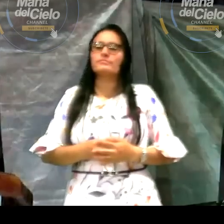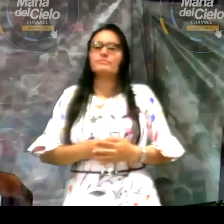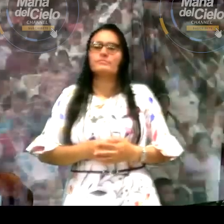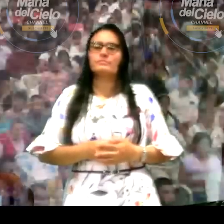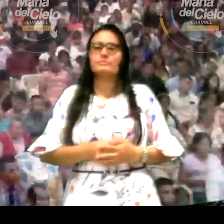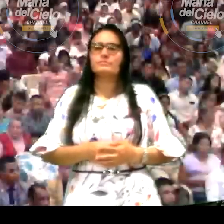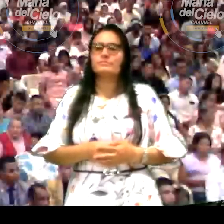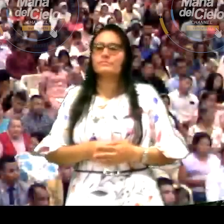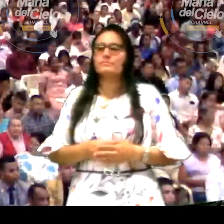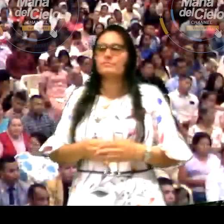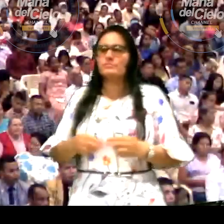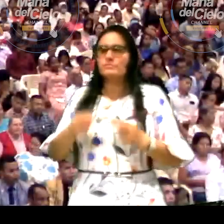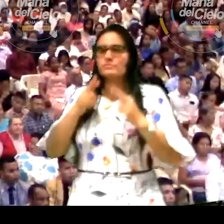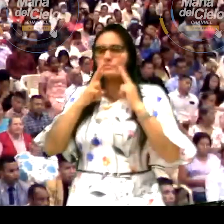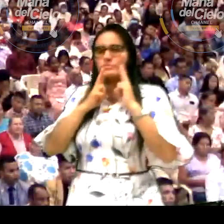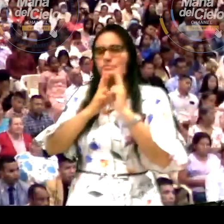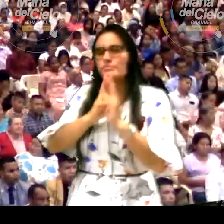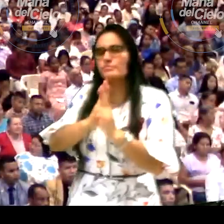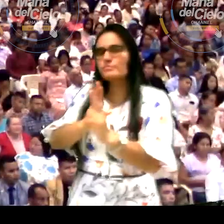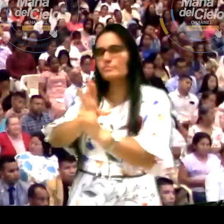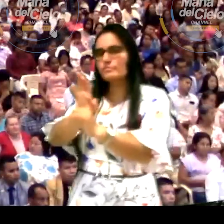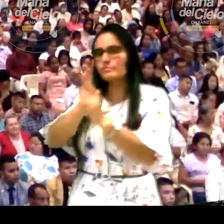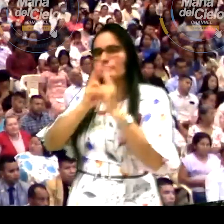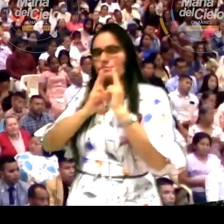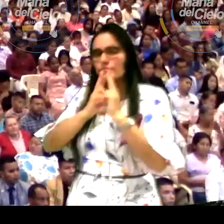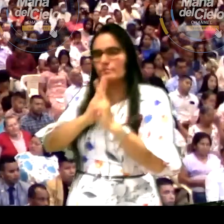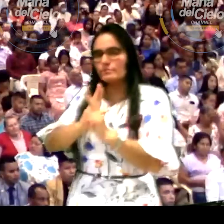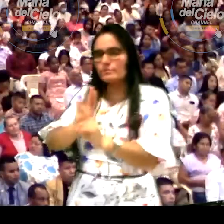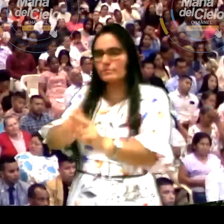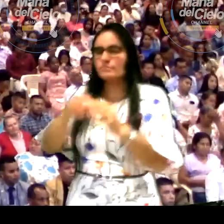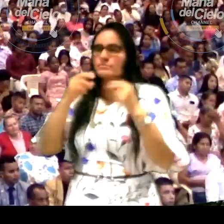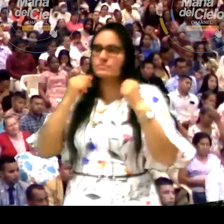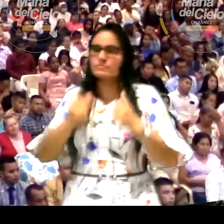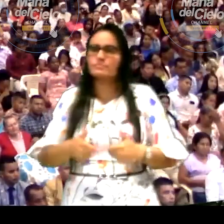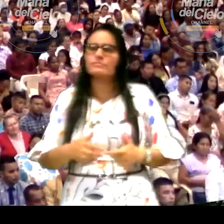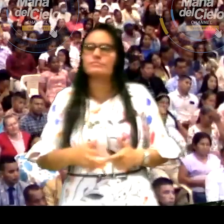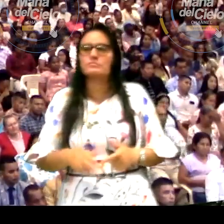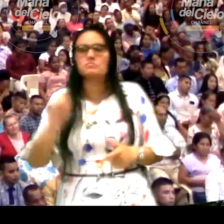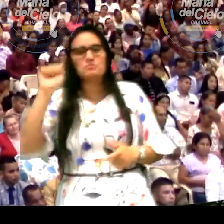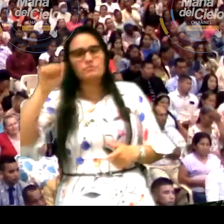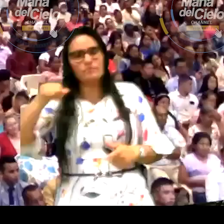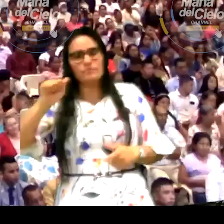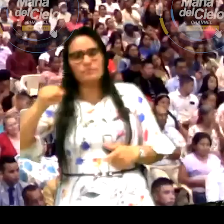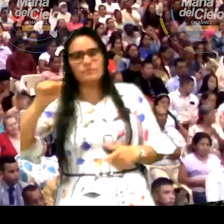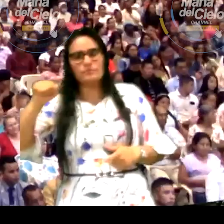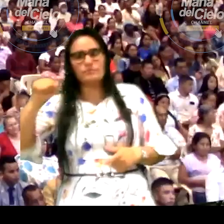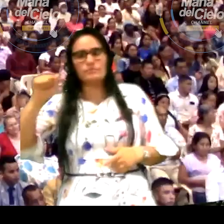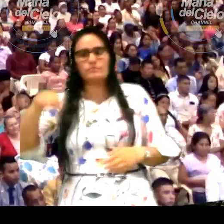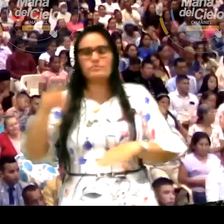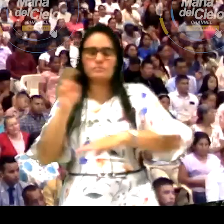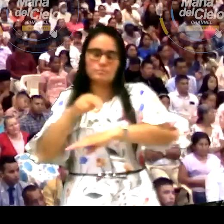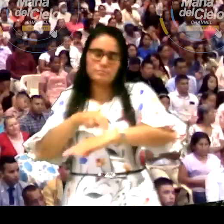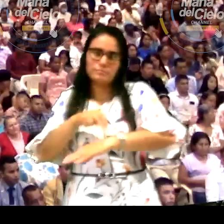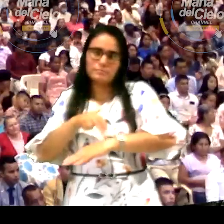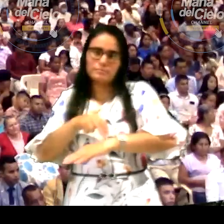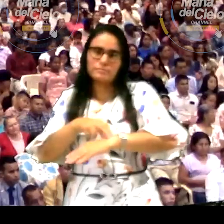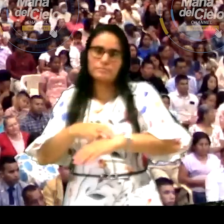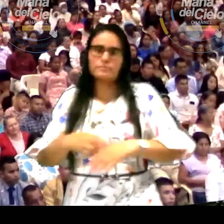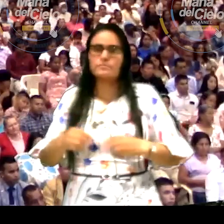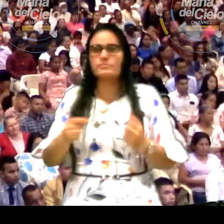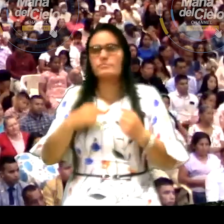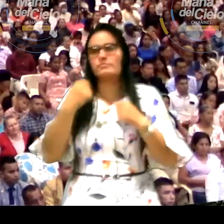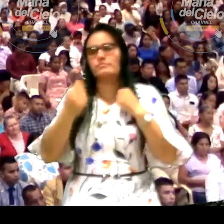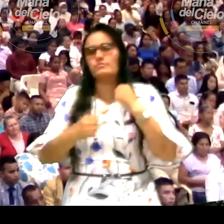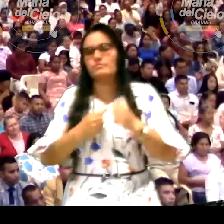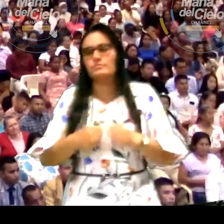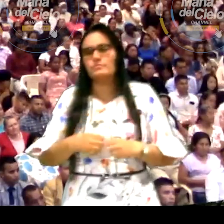La respuesta era sencilla: ¿sí o no? Yo diría sí, porque es que llevo aquí tanto tiempo. Pero Jesús le dice: ¿quieres ser sano?